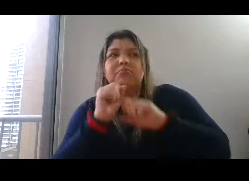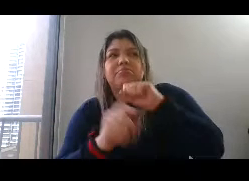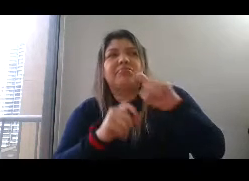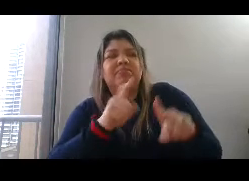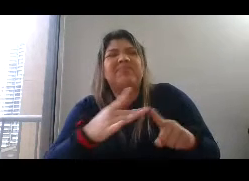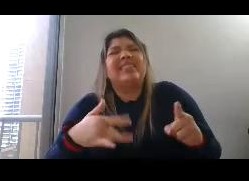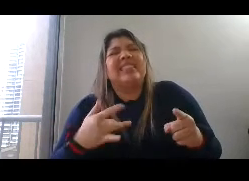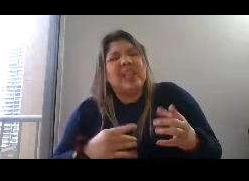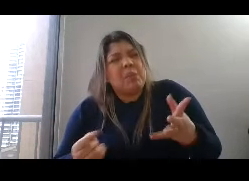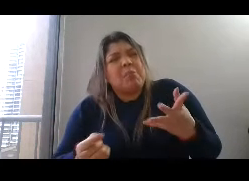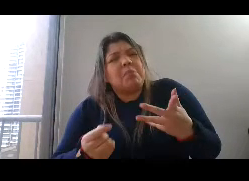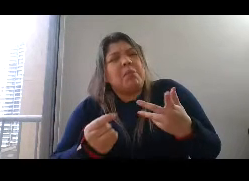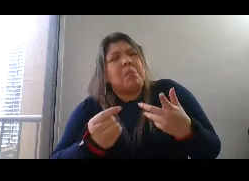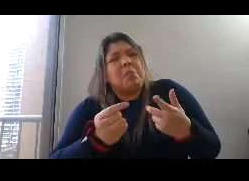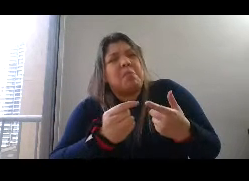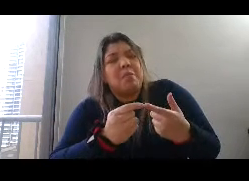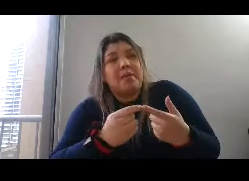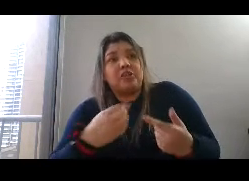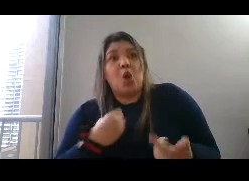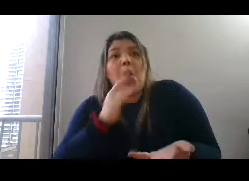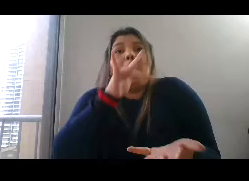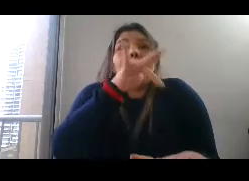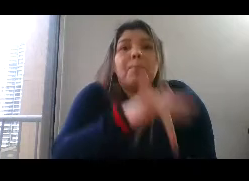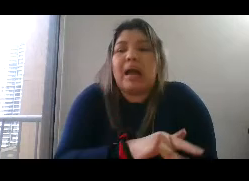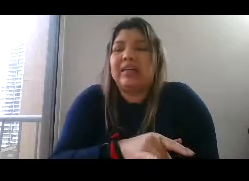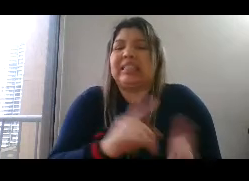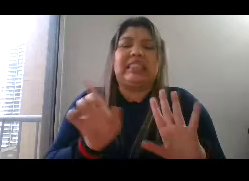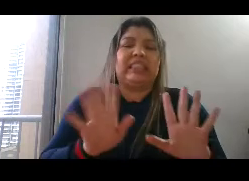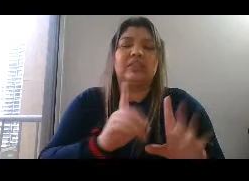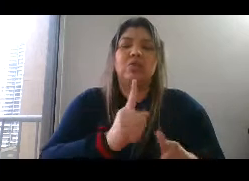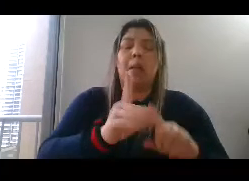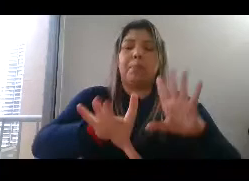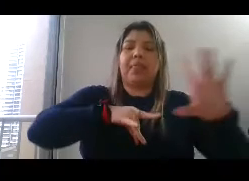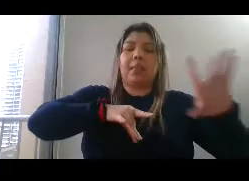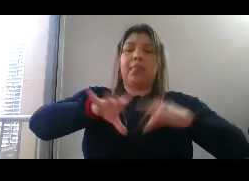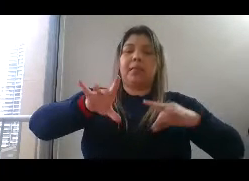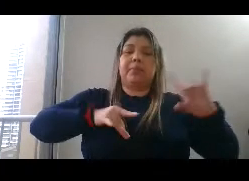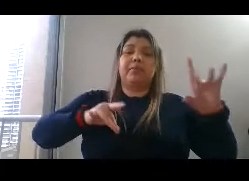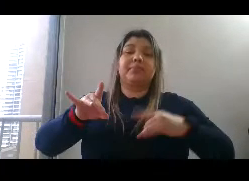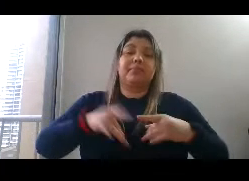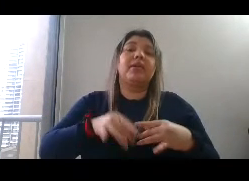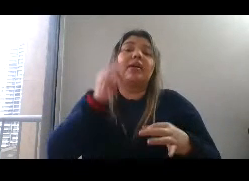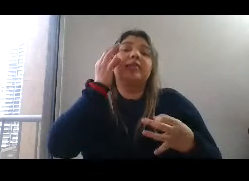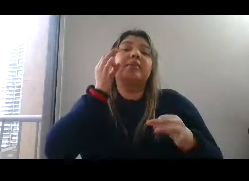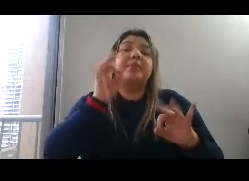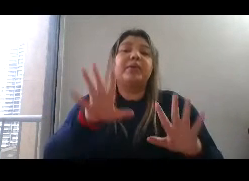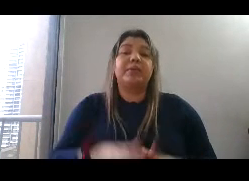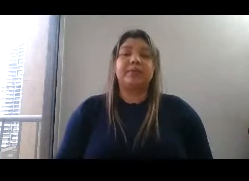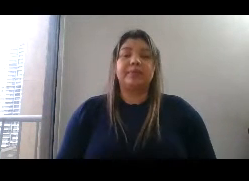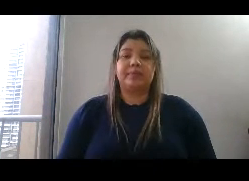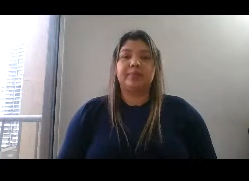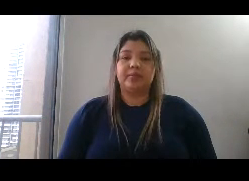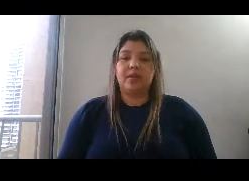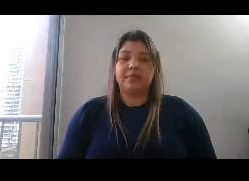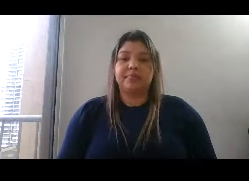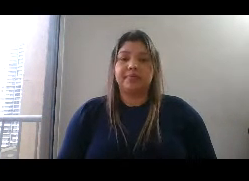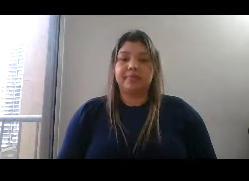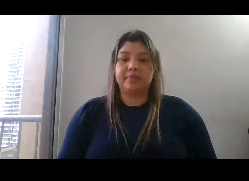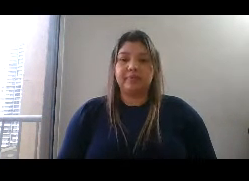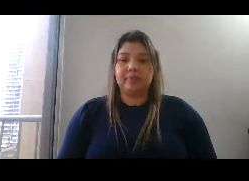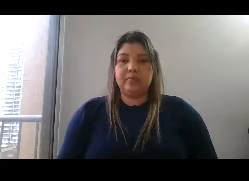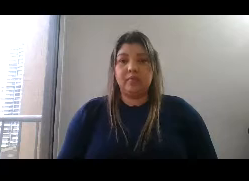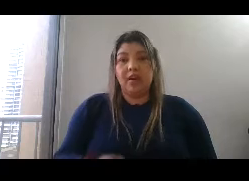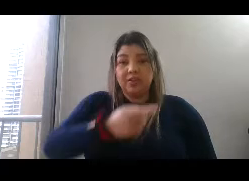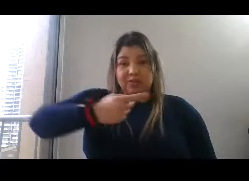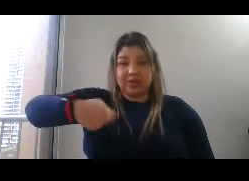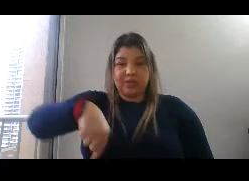y no haciendo el triaje directamente en las instituciones de salud. En nuestro sistema, esa